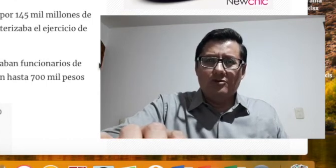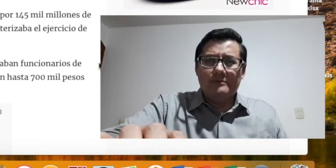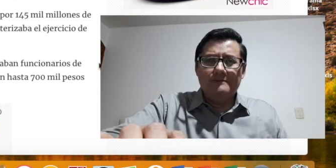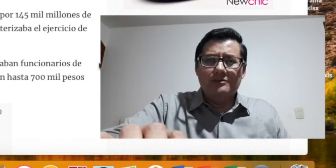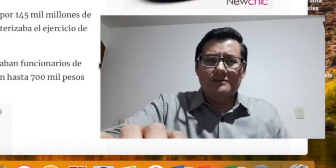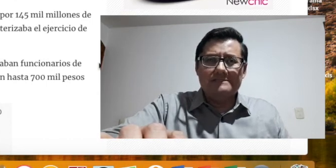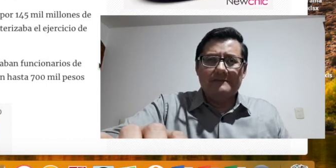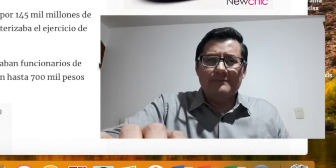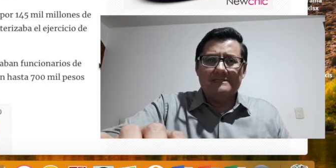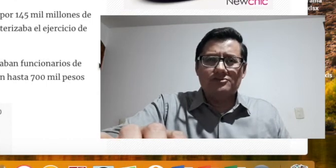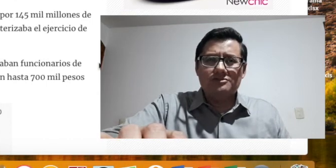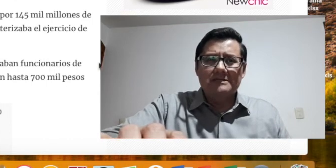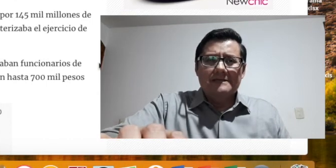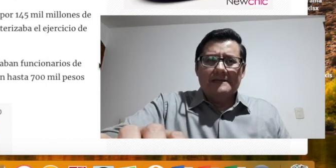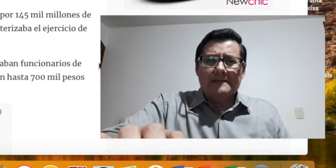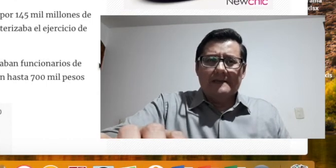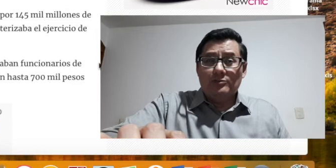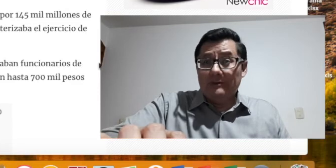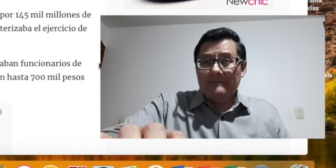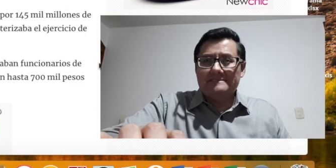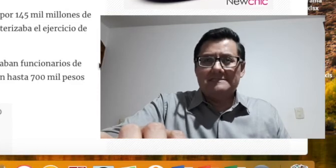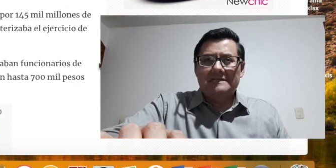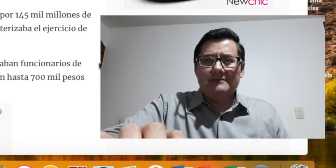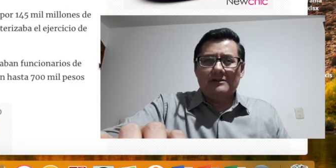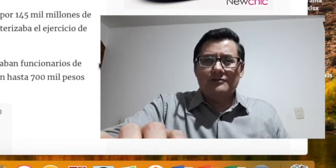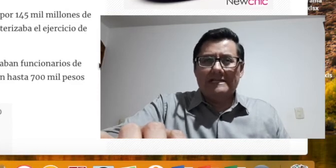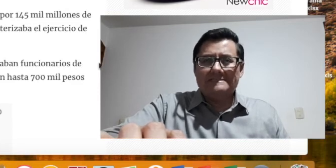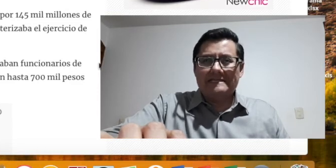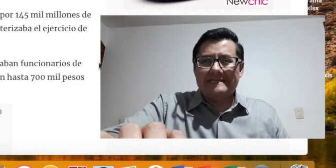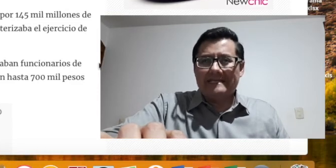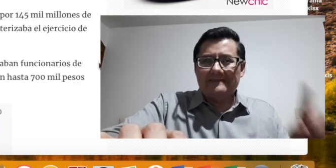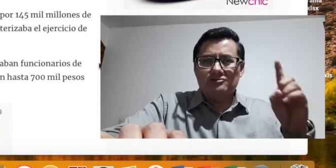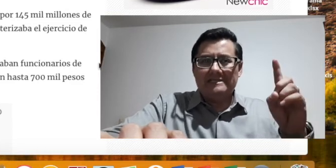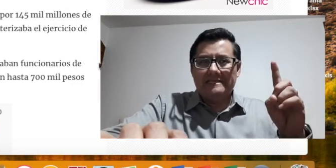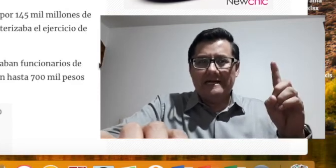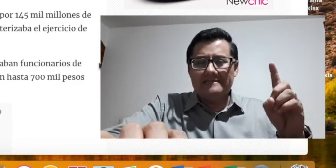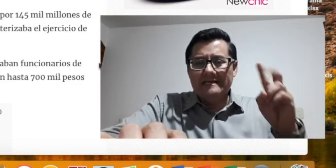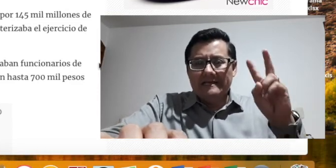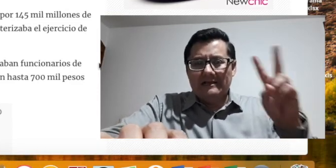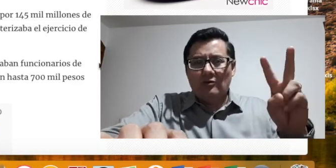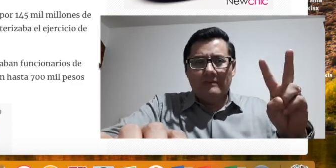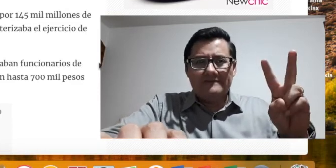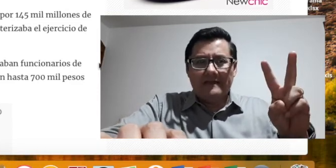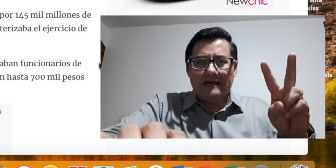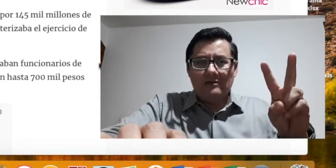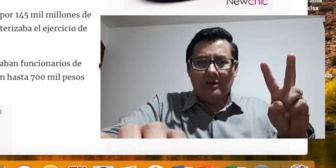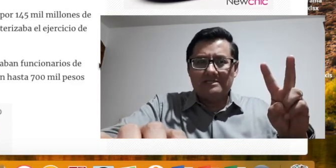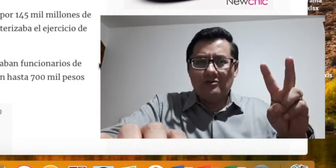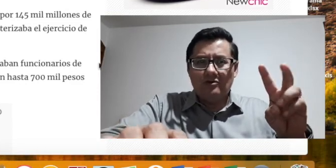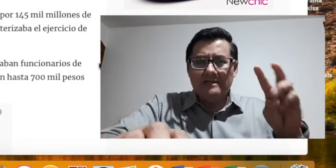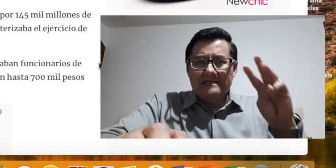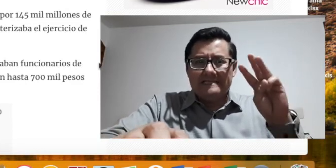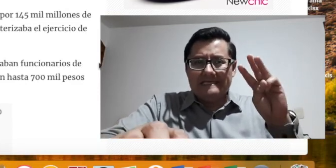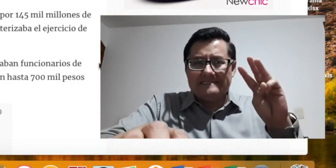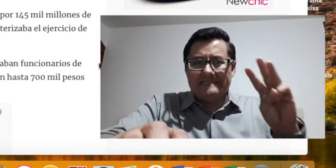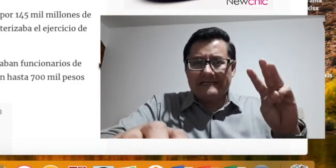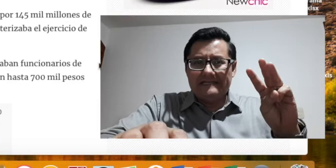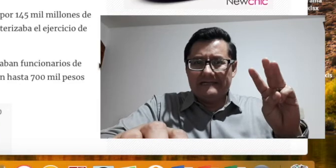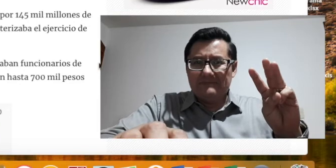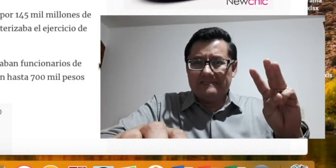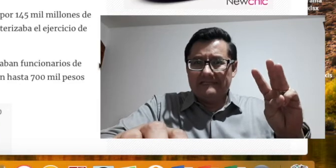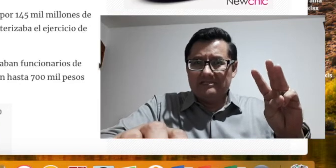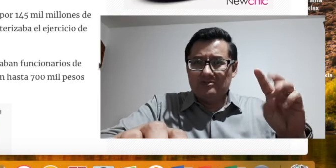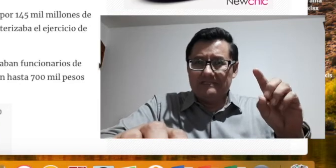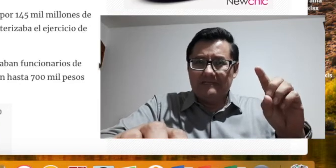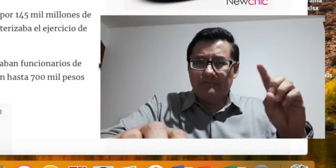145 mil millones de pesos, 9 meses, derivado de la estrategia de austeridad, el combate al huachicol y el cierre